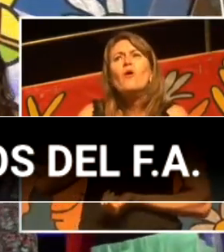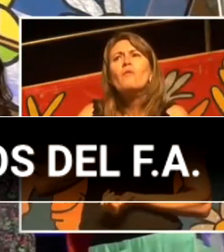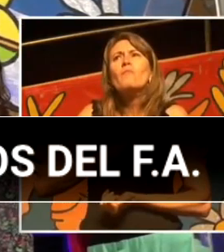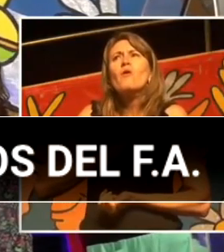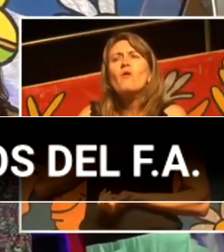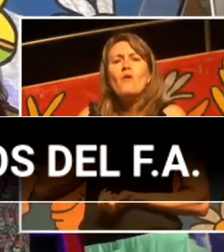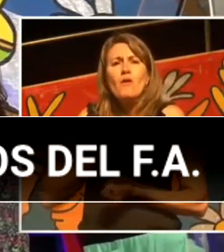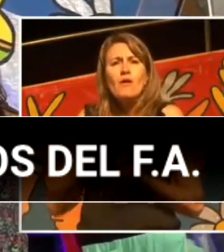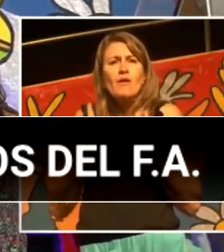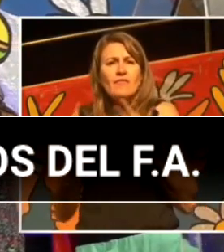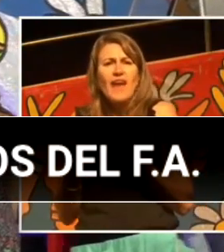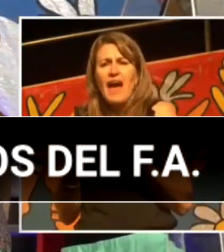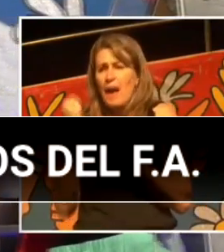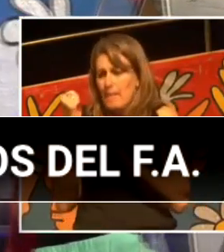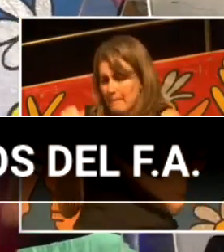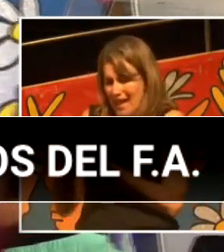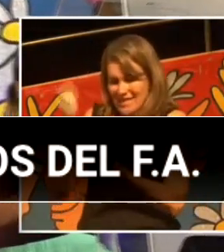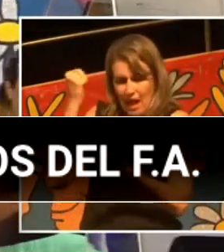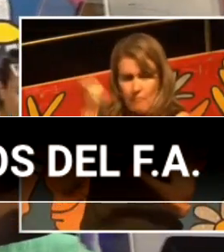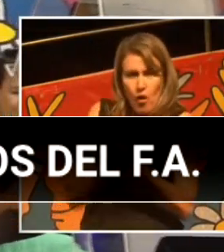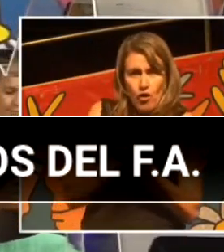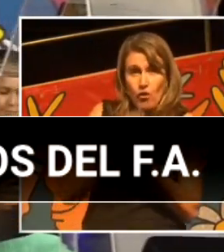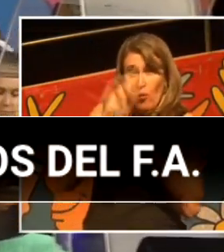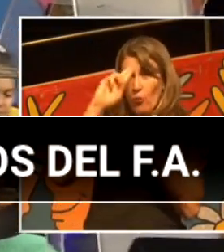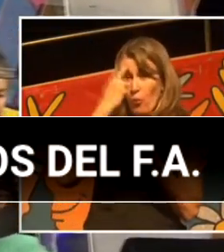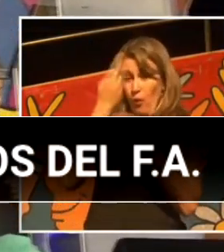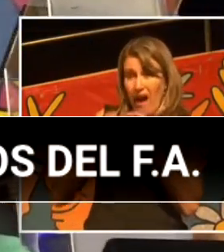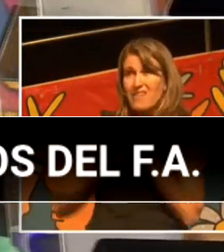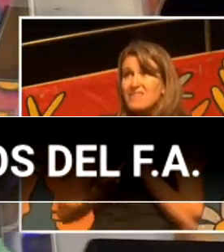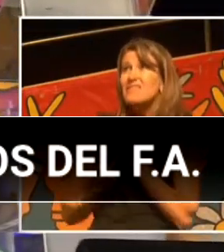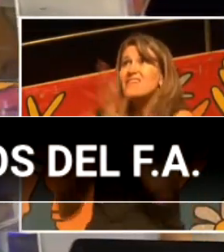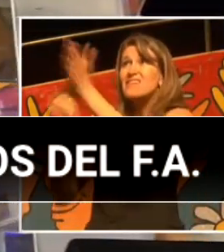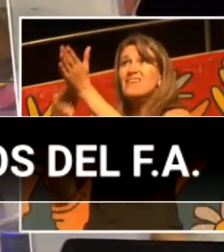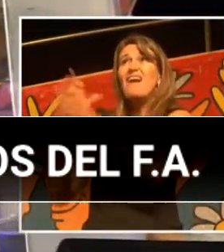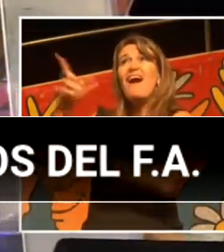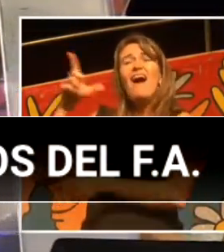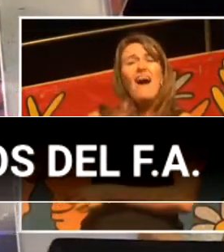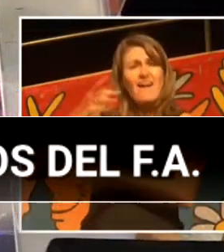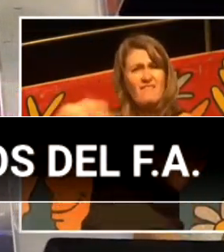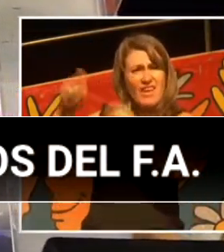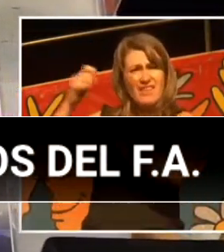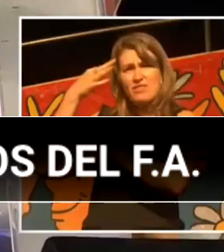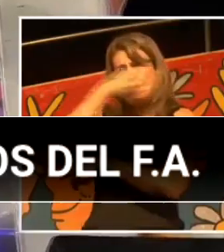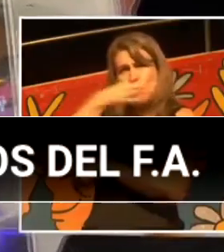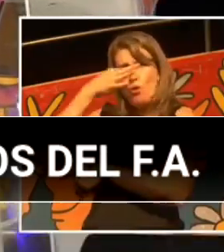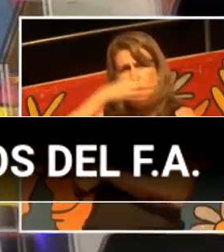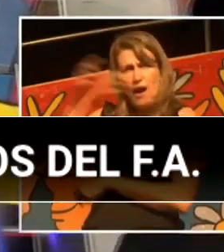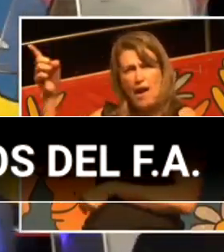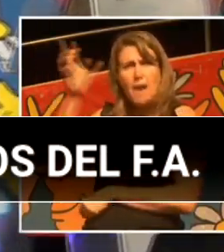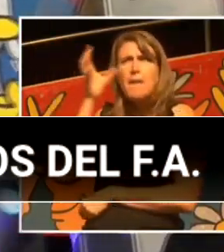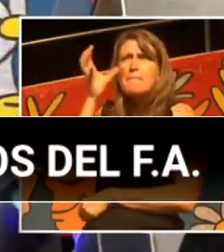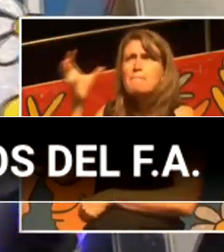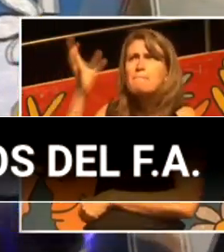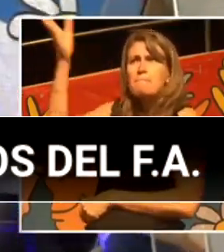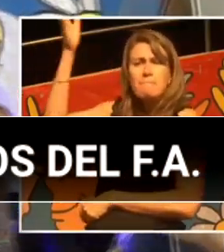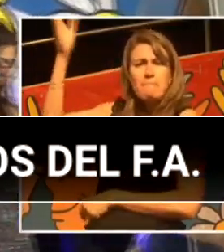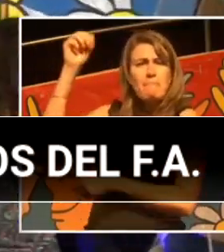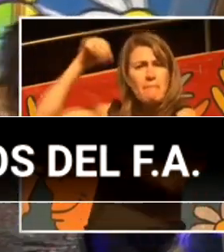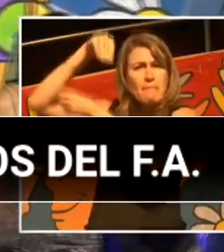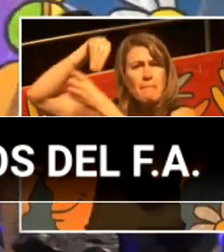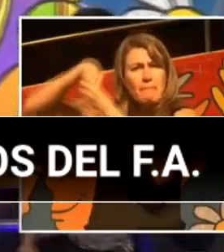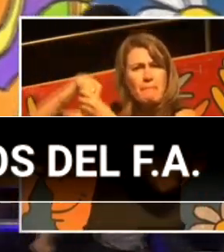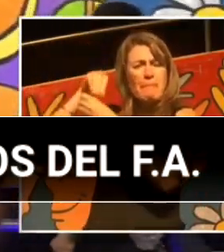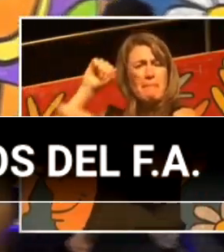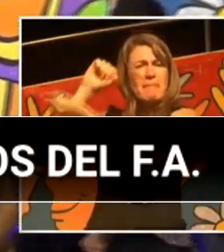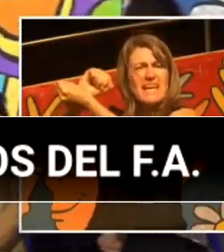un pasaporte uruguayo a un narcotraficante pesado y peligroso que está preso